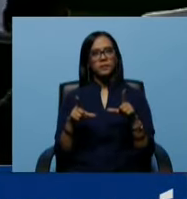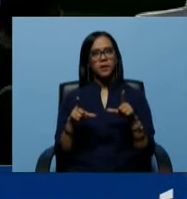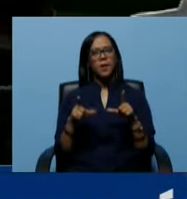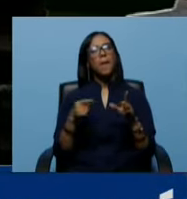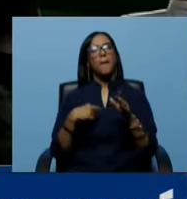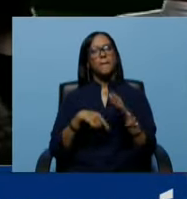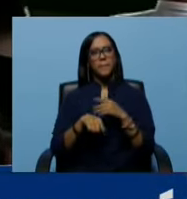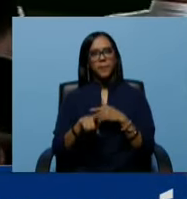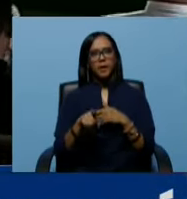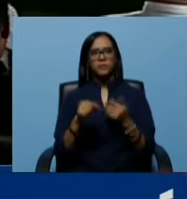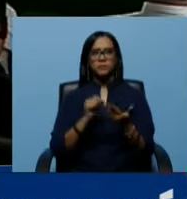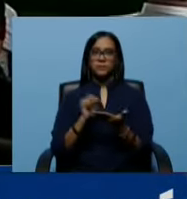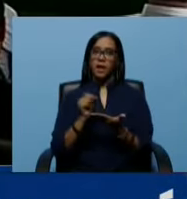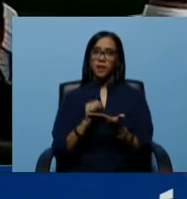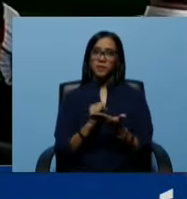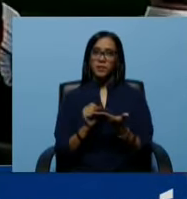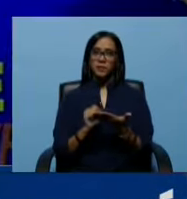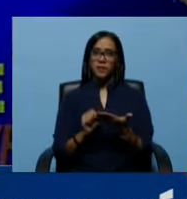vamos a firmar